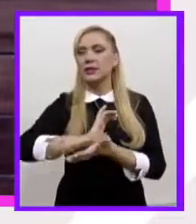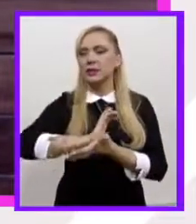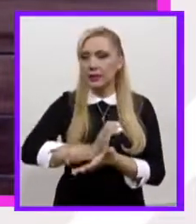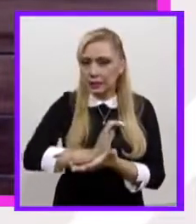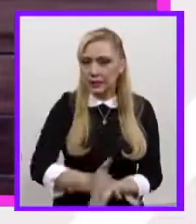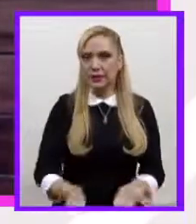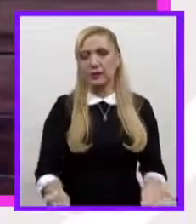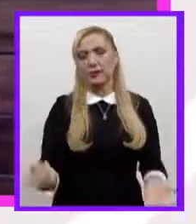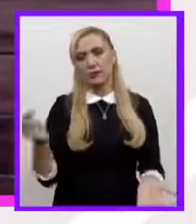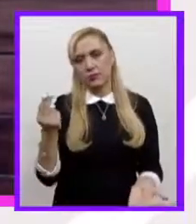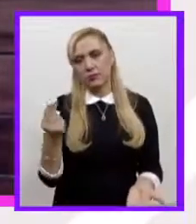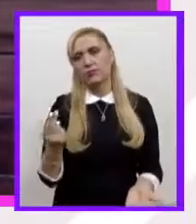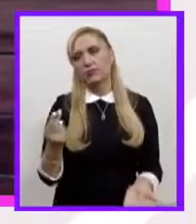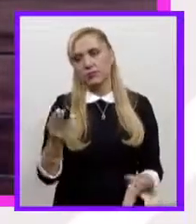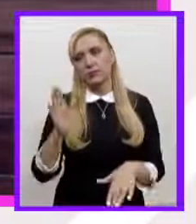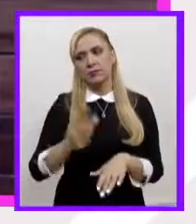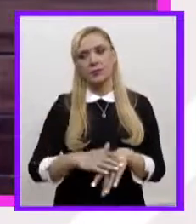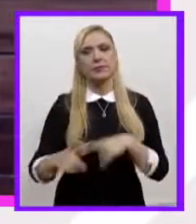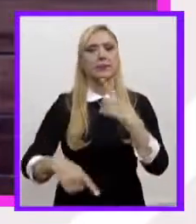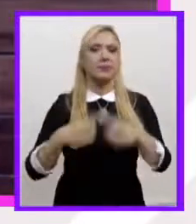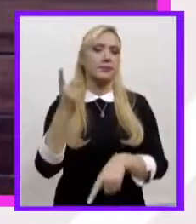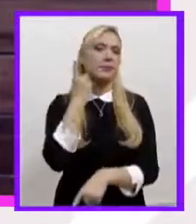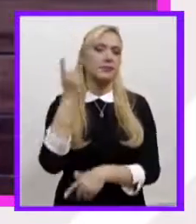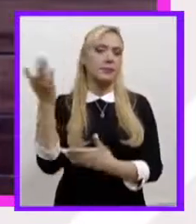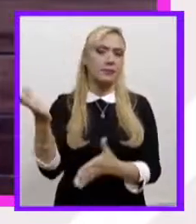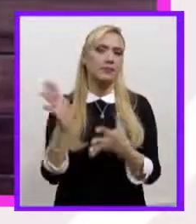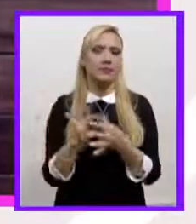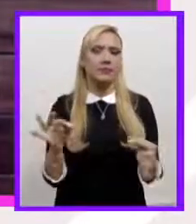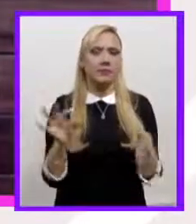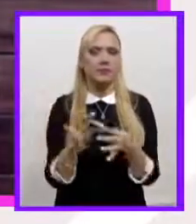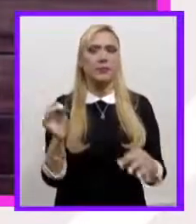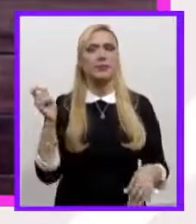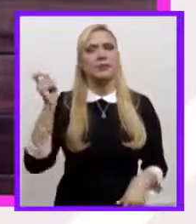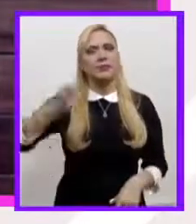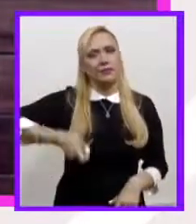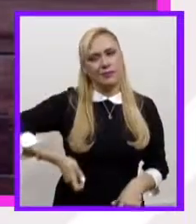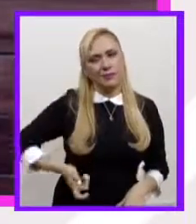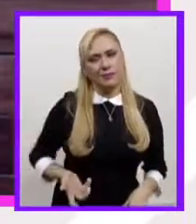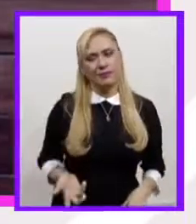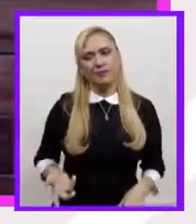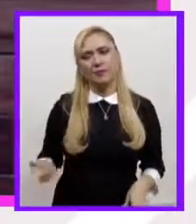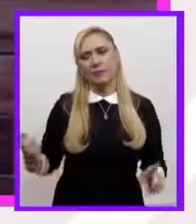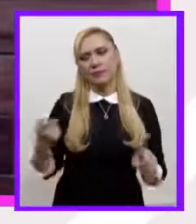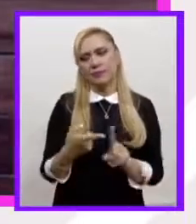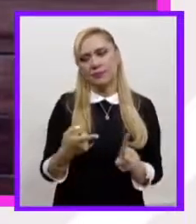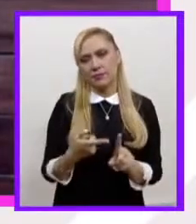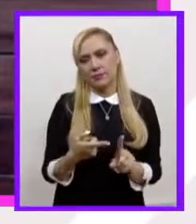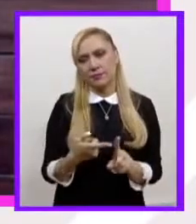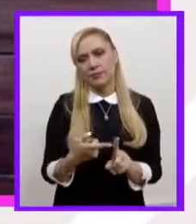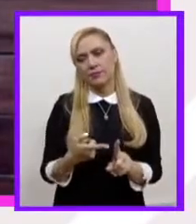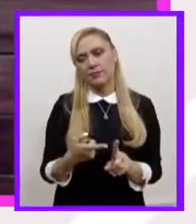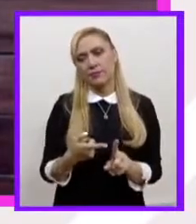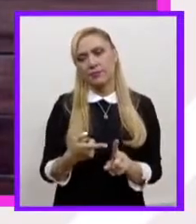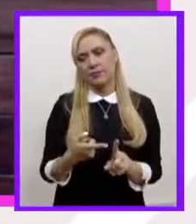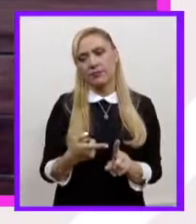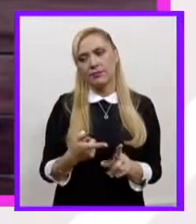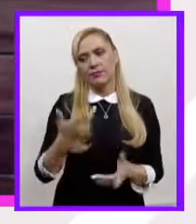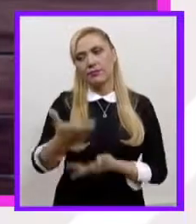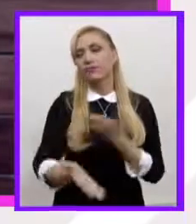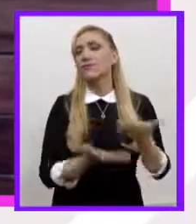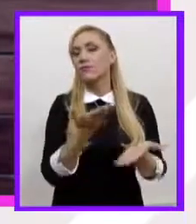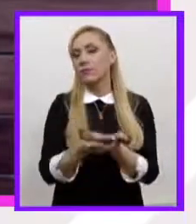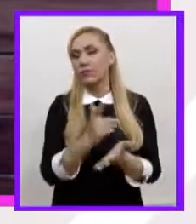que, y tal vez lo explique más adelante el diputado, que ver en qué consiste puntualmente esta